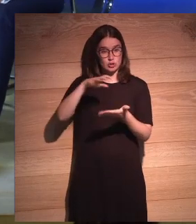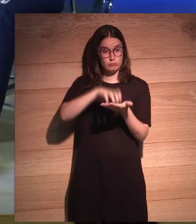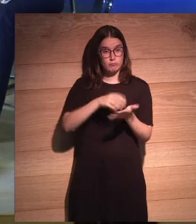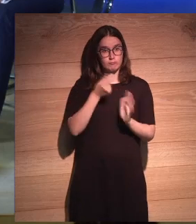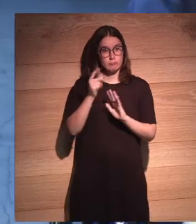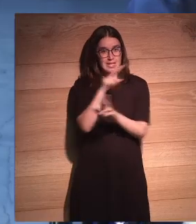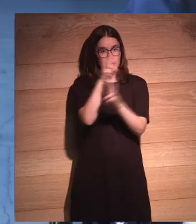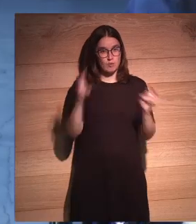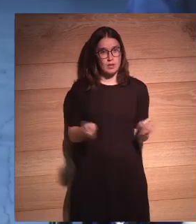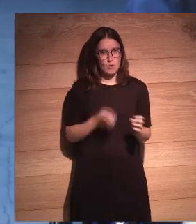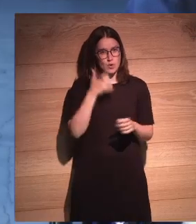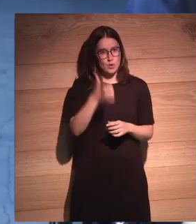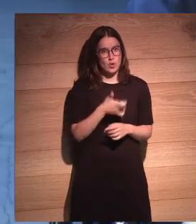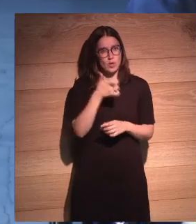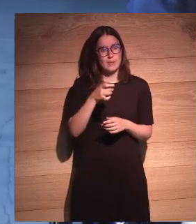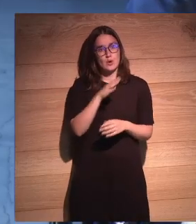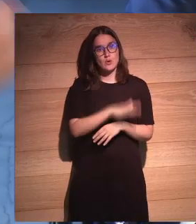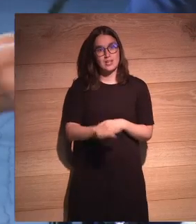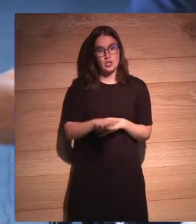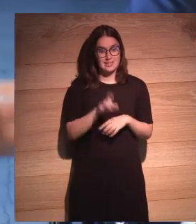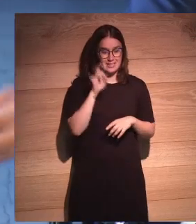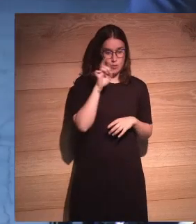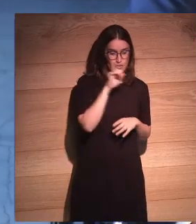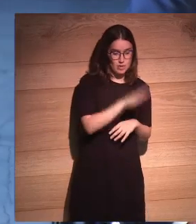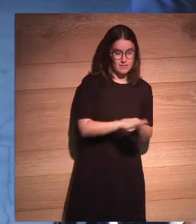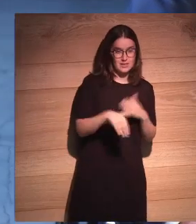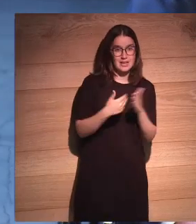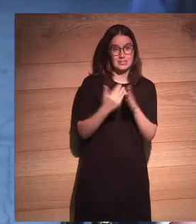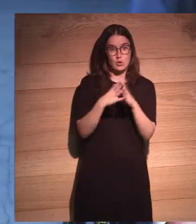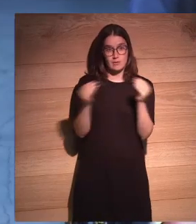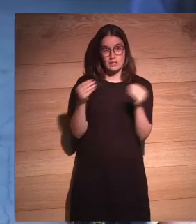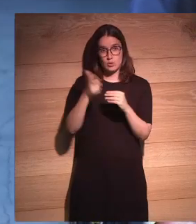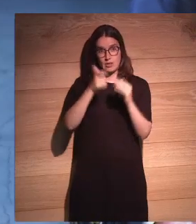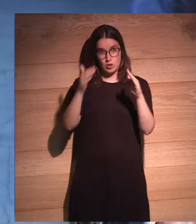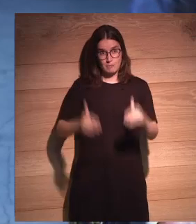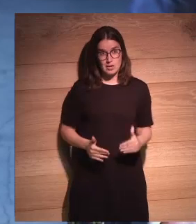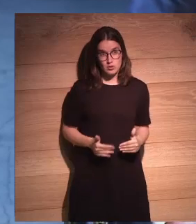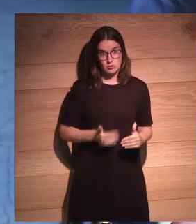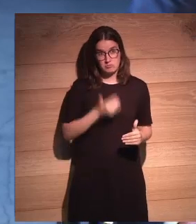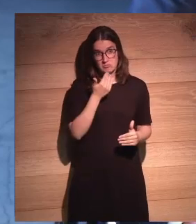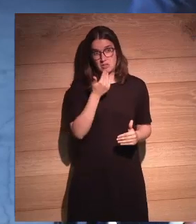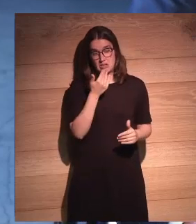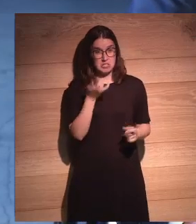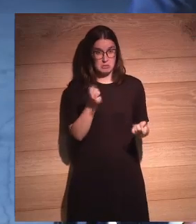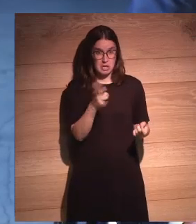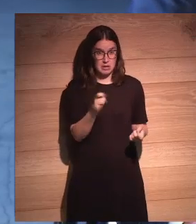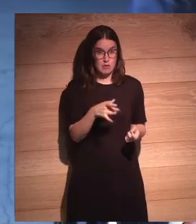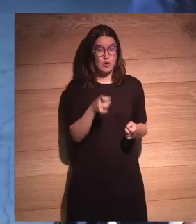menos tiempo es lo que tarda un niño de llegar desde la educación infantil hasta la universidad. O prácticamente ese es el